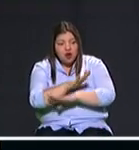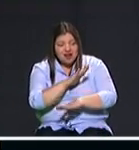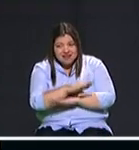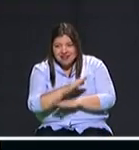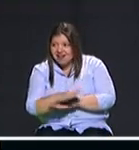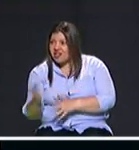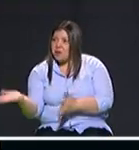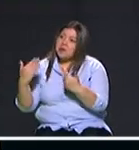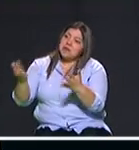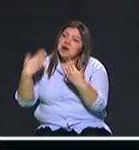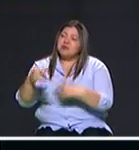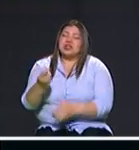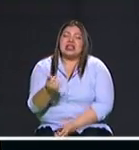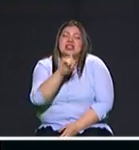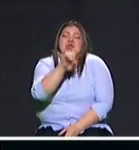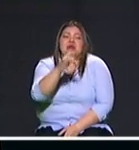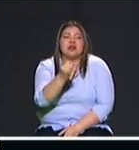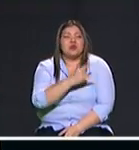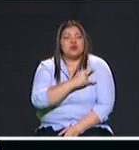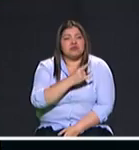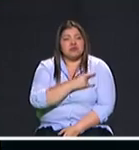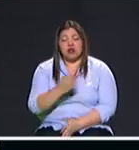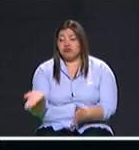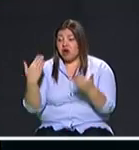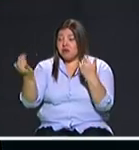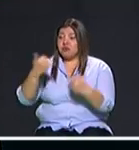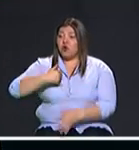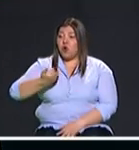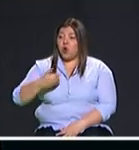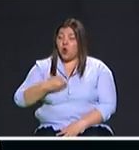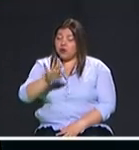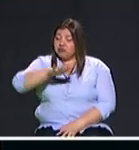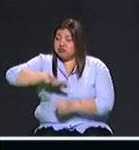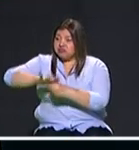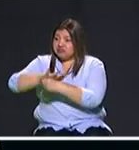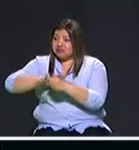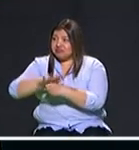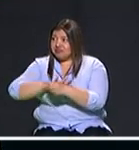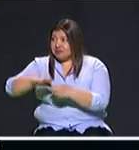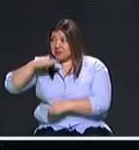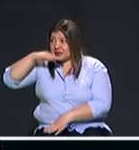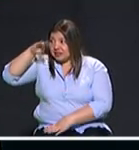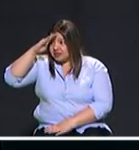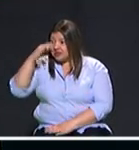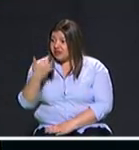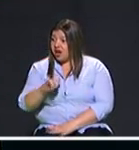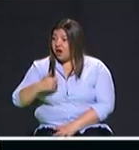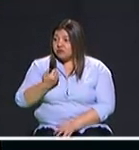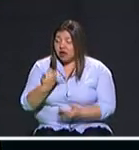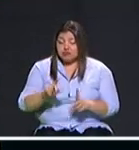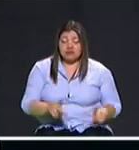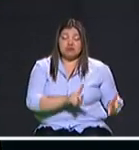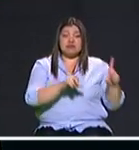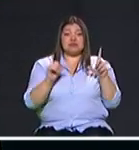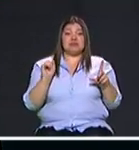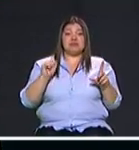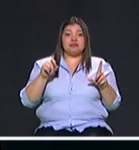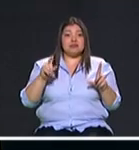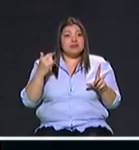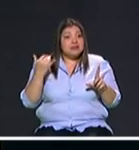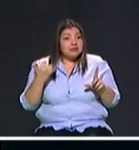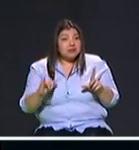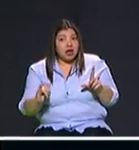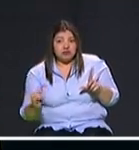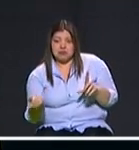para que todos los jóvenes de la ciudad de medellín que se graduaron se puedan acceder a estos cupos y